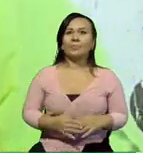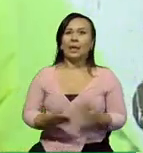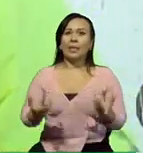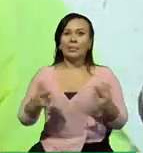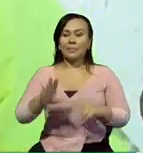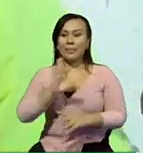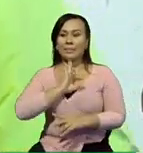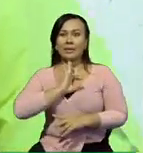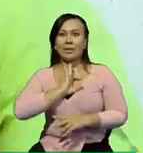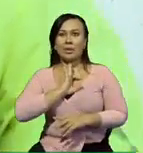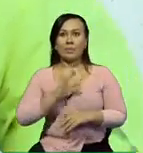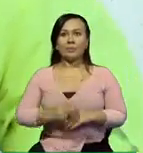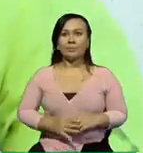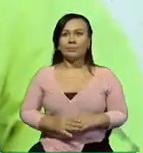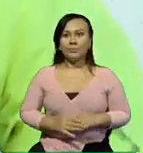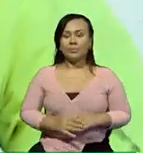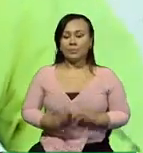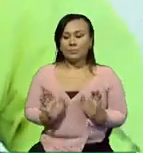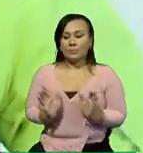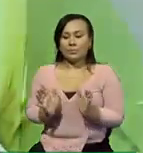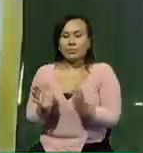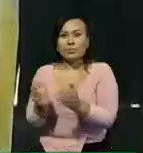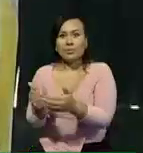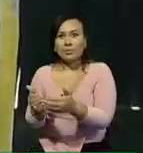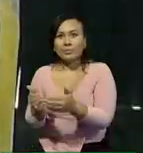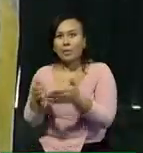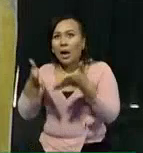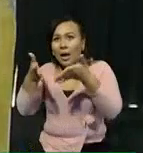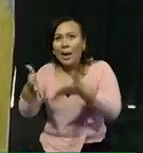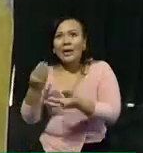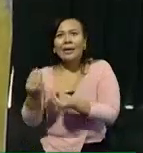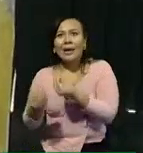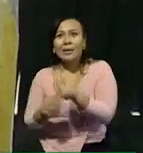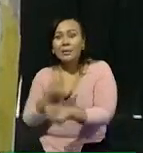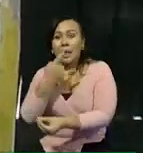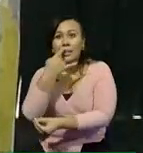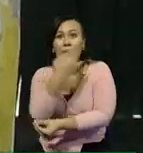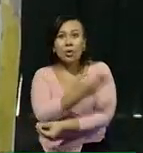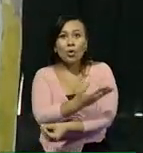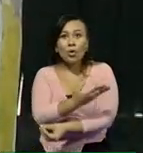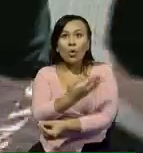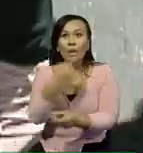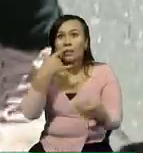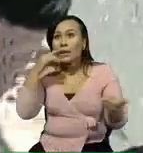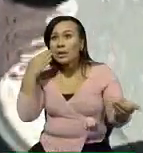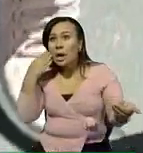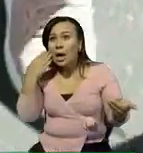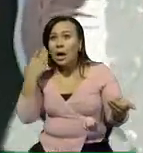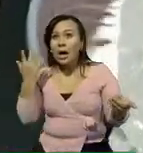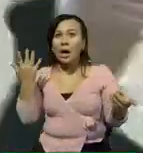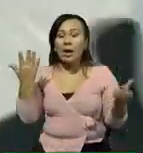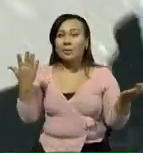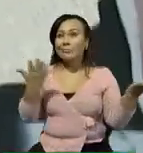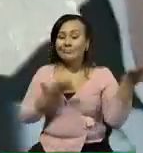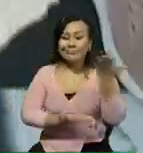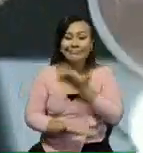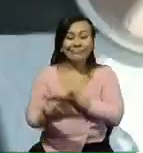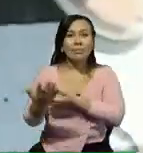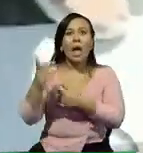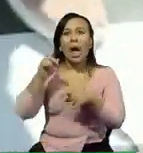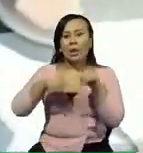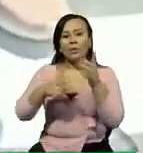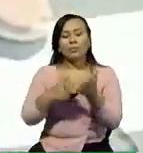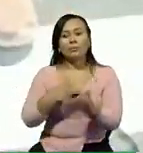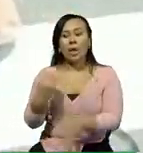técnico de la Junta Cantonal de Protección de Derechos. ¿Qué pasará con la niña? Es una incógnita que ni los padres saben. Por varias ocasiones les